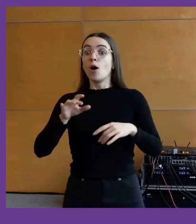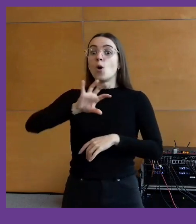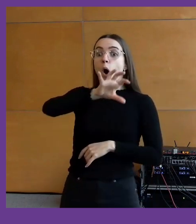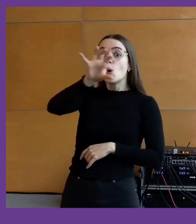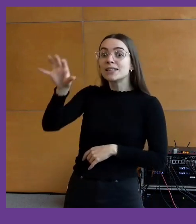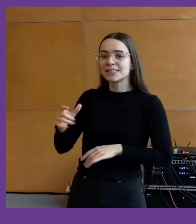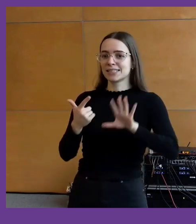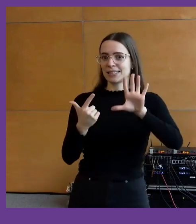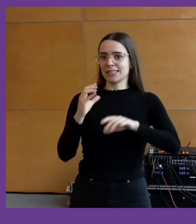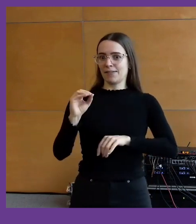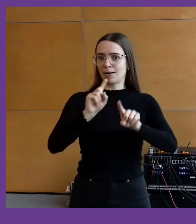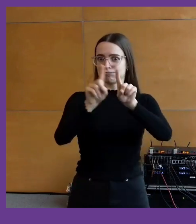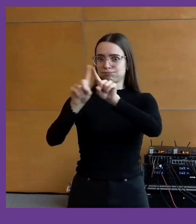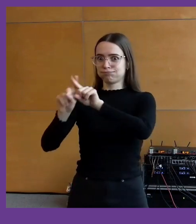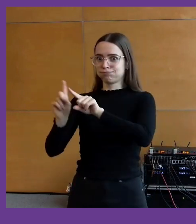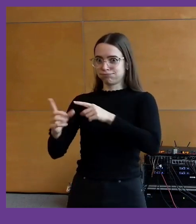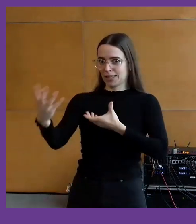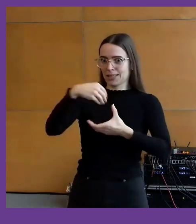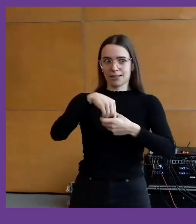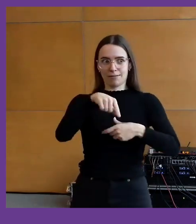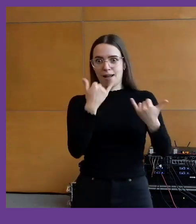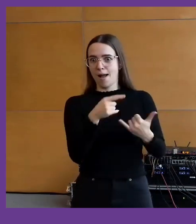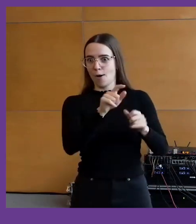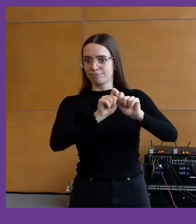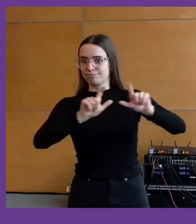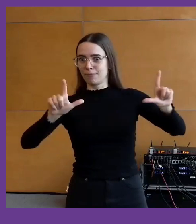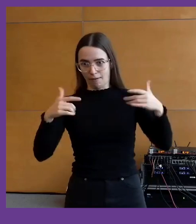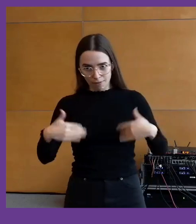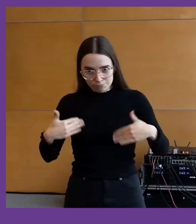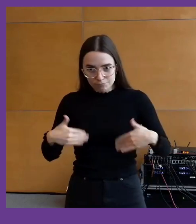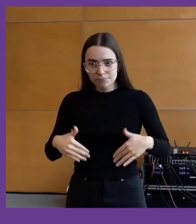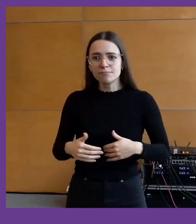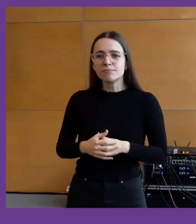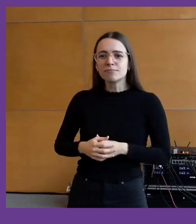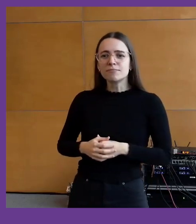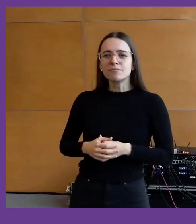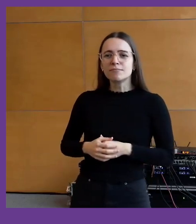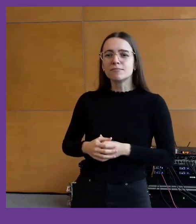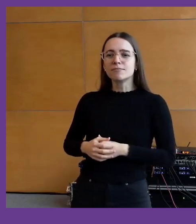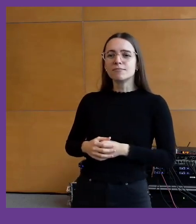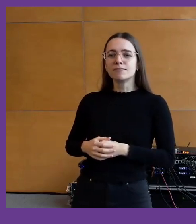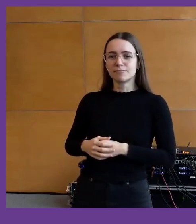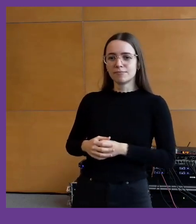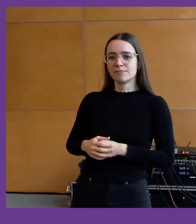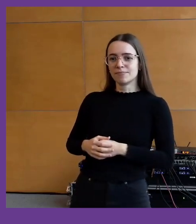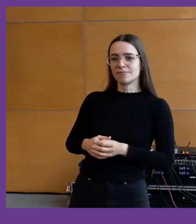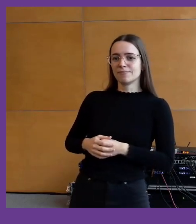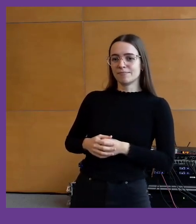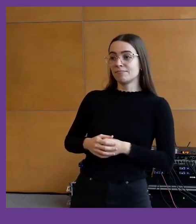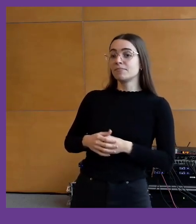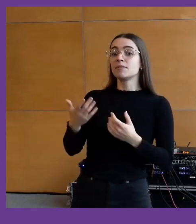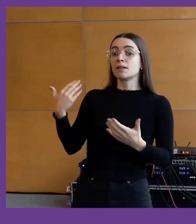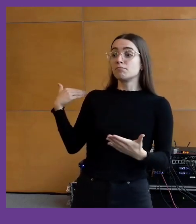de accesibilidad solamente estuvo sociedad civil y quizás algún funcionario de algún gobierno. Pero era muy difícil ver en